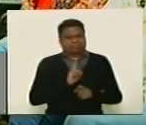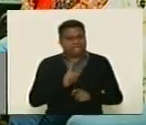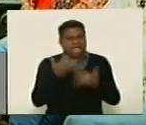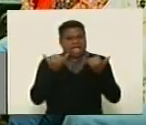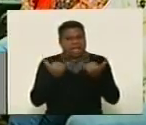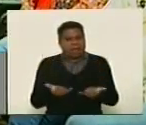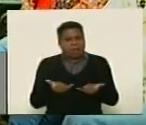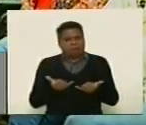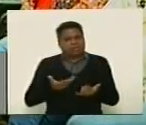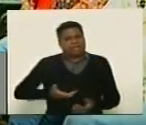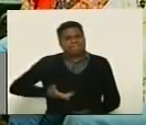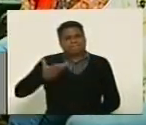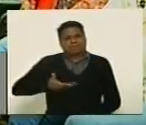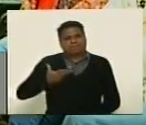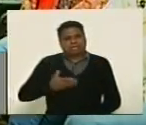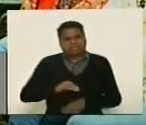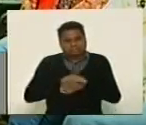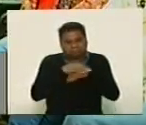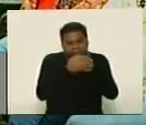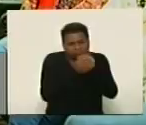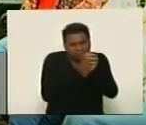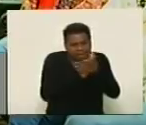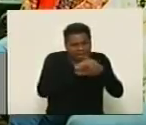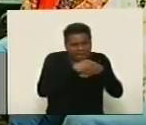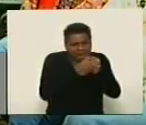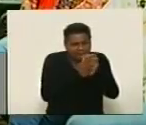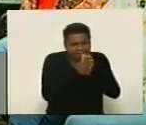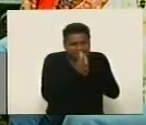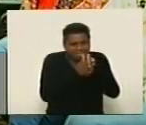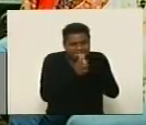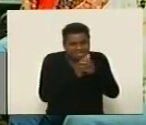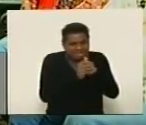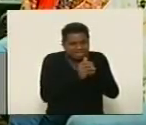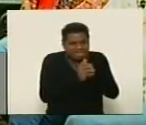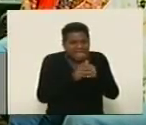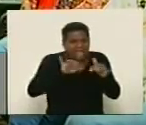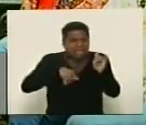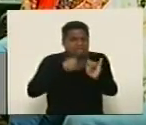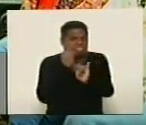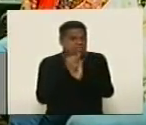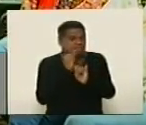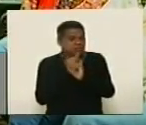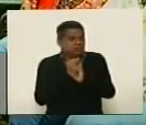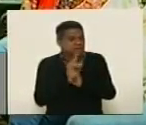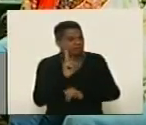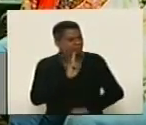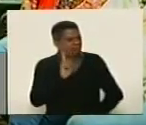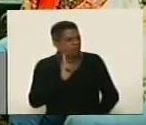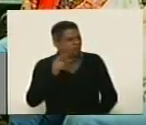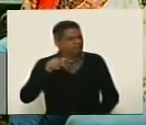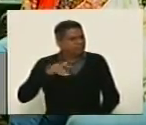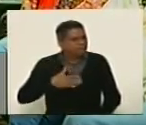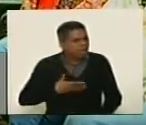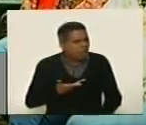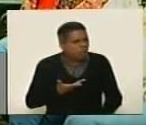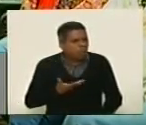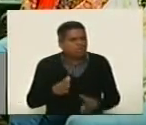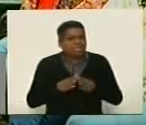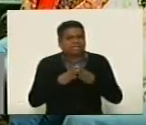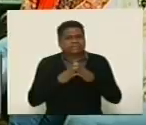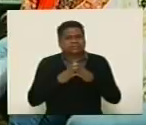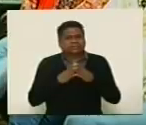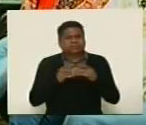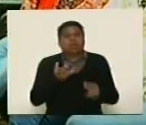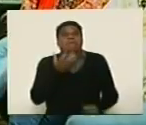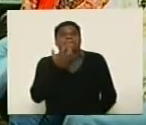importante dentro de este proceso de conspiración a nivel internacional. No es posible que por la vía tradicional para adquirir alguna